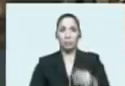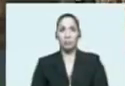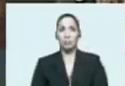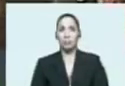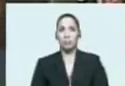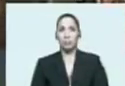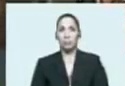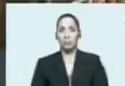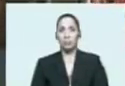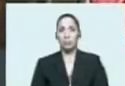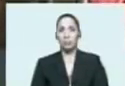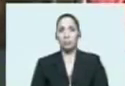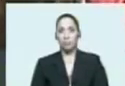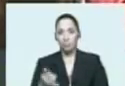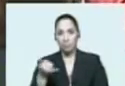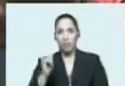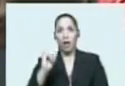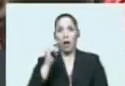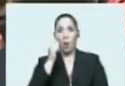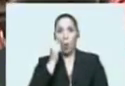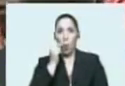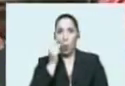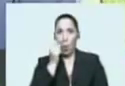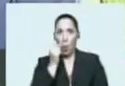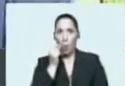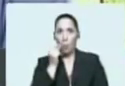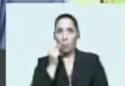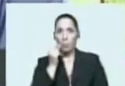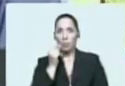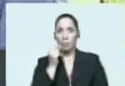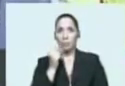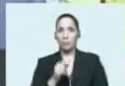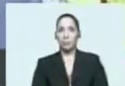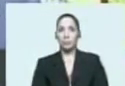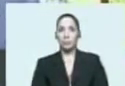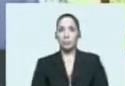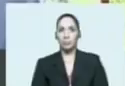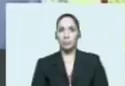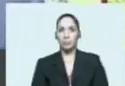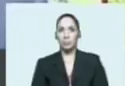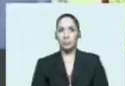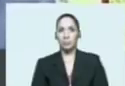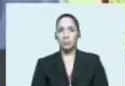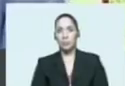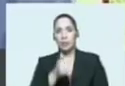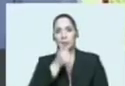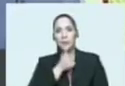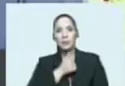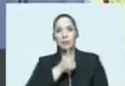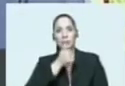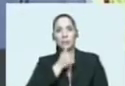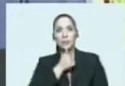un hombre presto a luchar a resistir